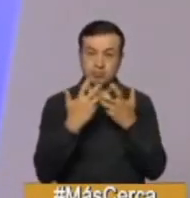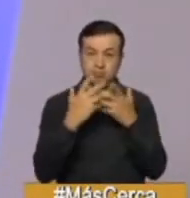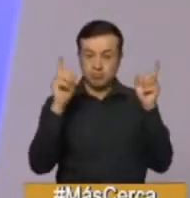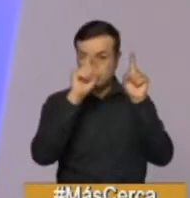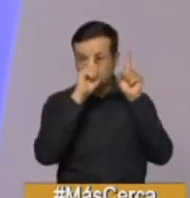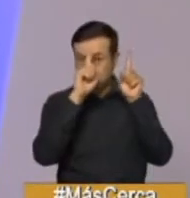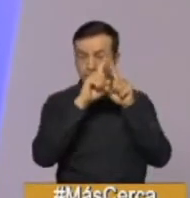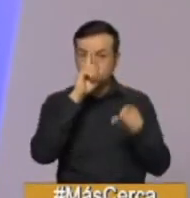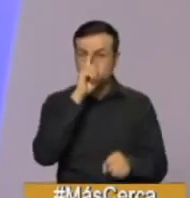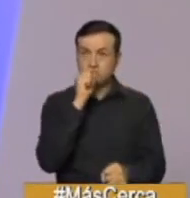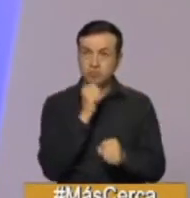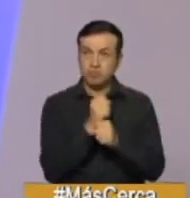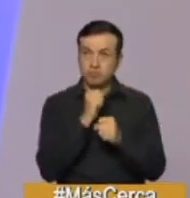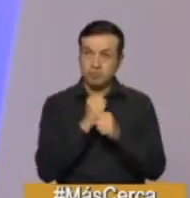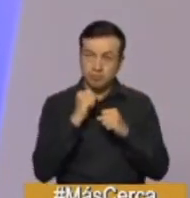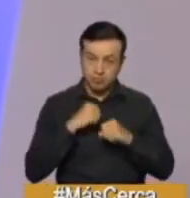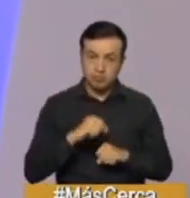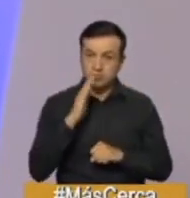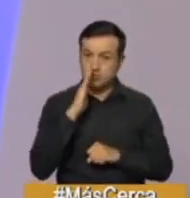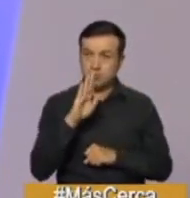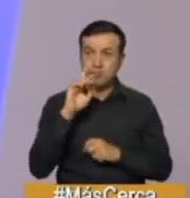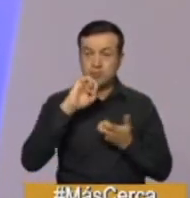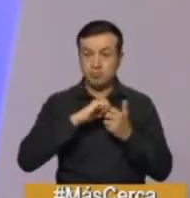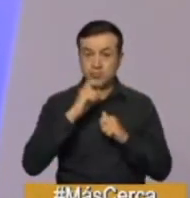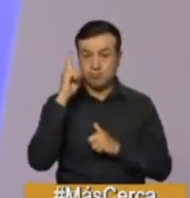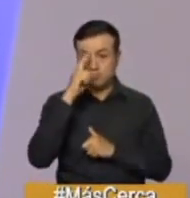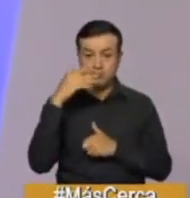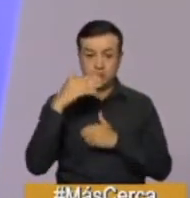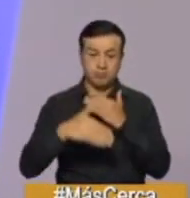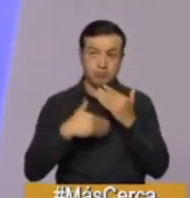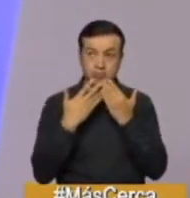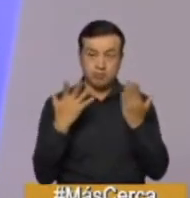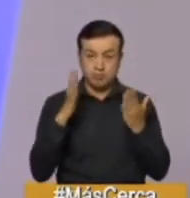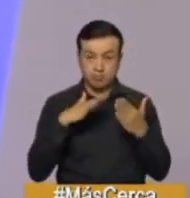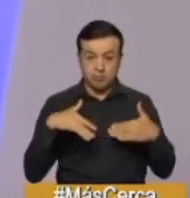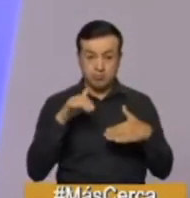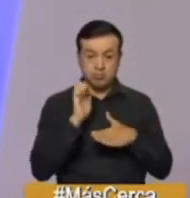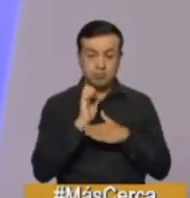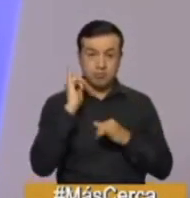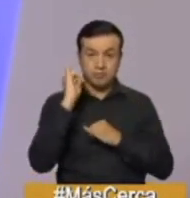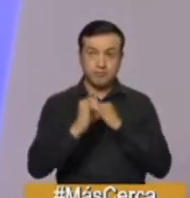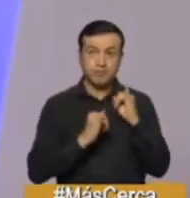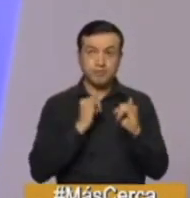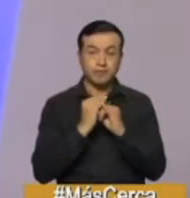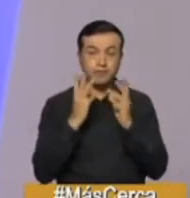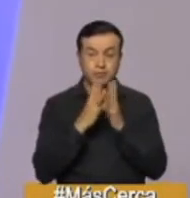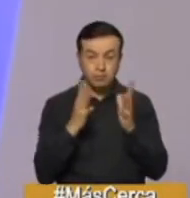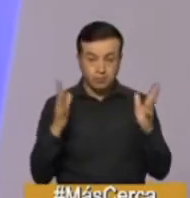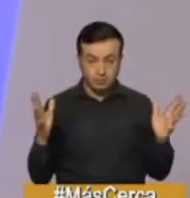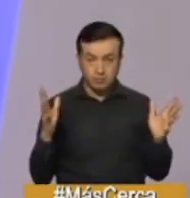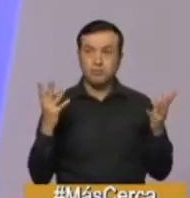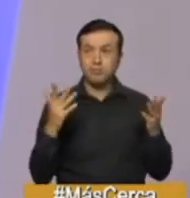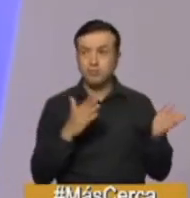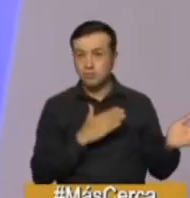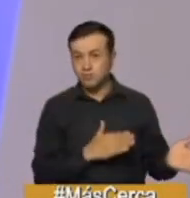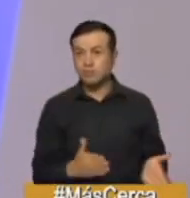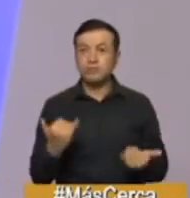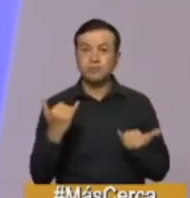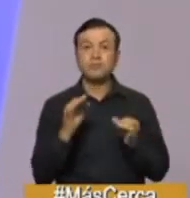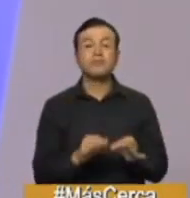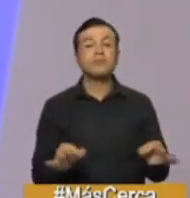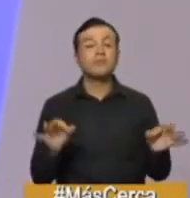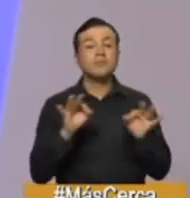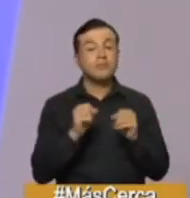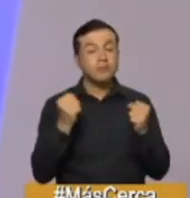empresas como trabajadores para enfrentar una situación complicada que se viene no solo a nivel de nuestro país sino regional y mundial es el momento de